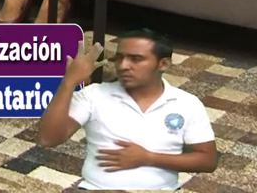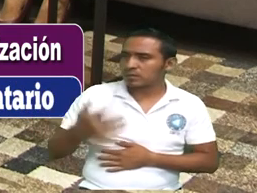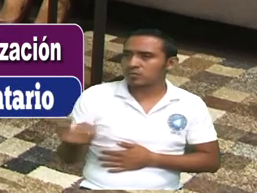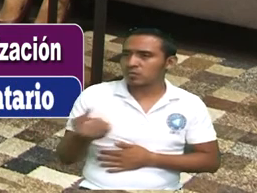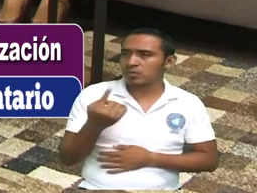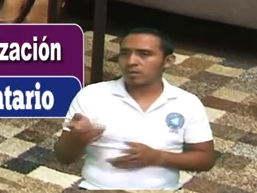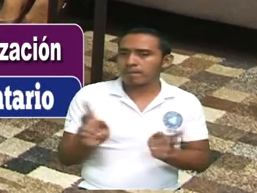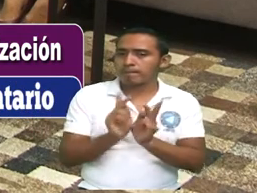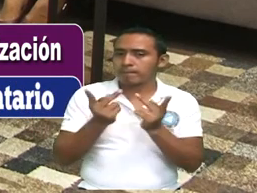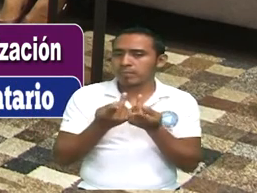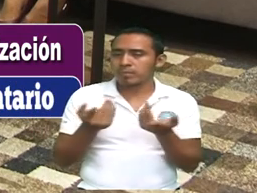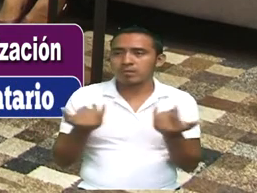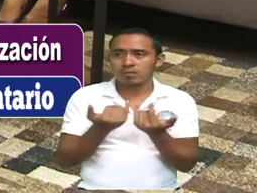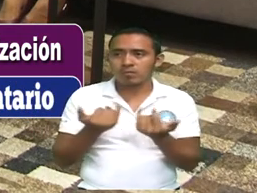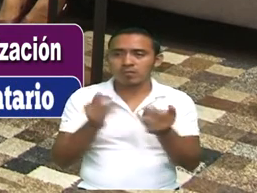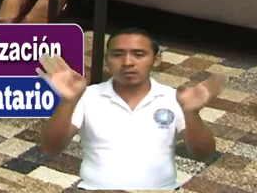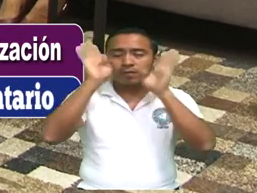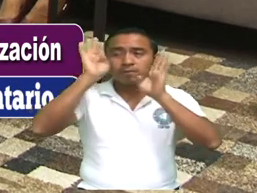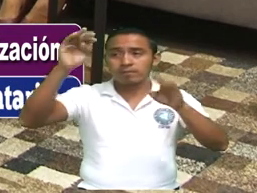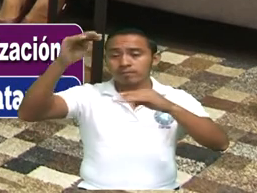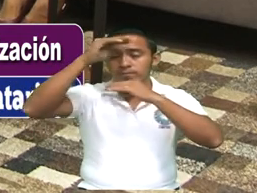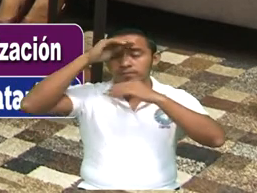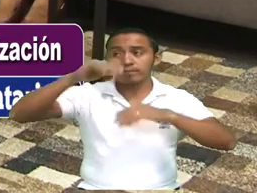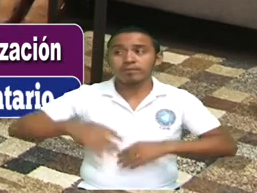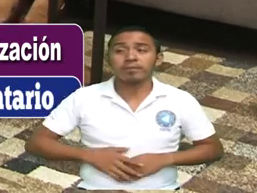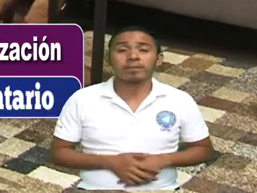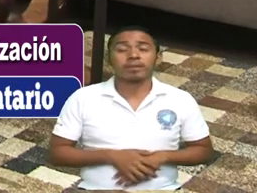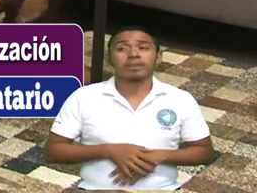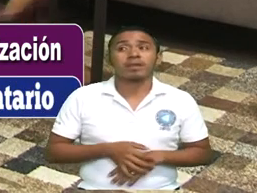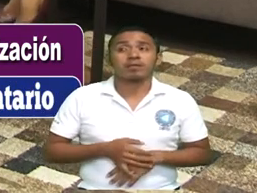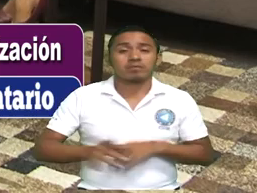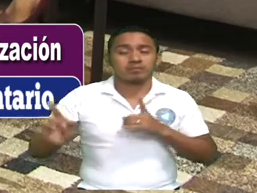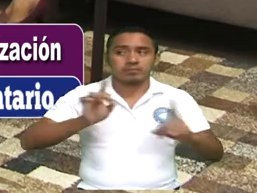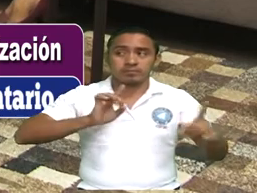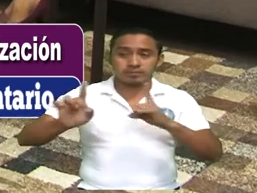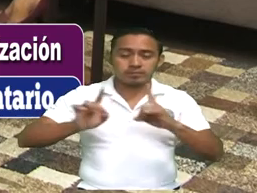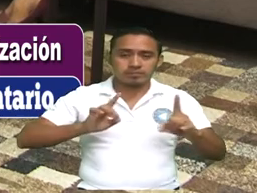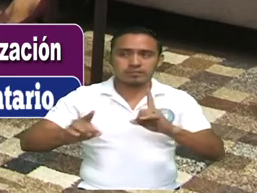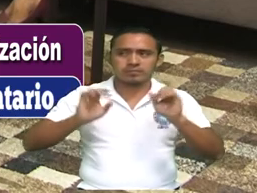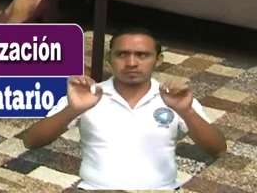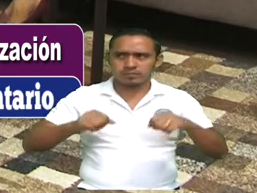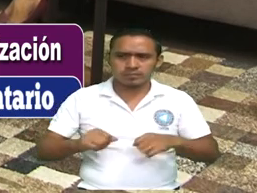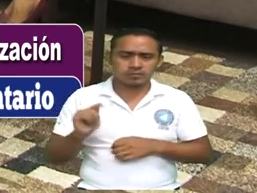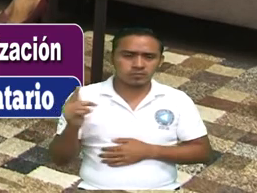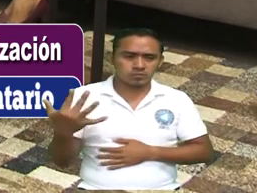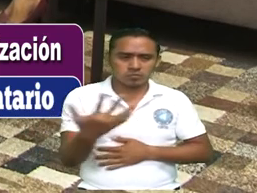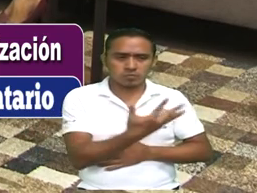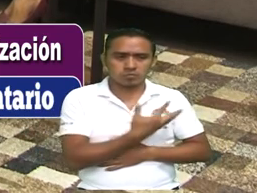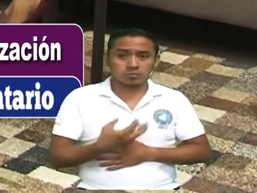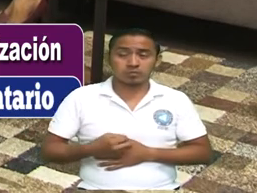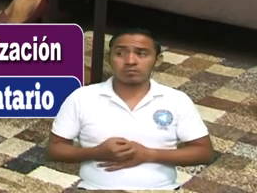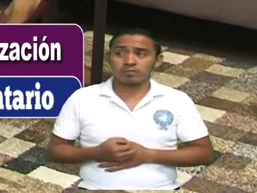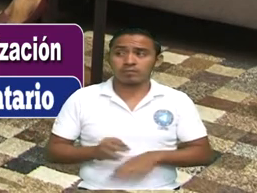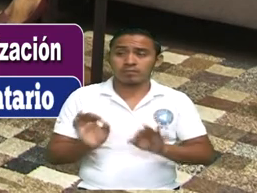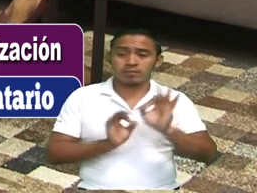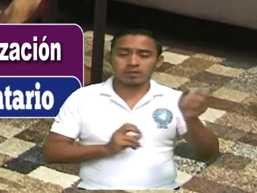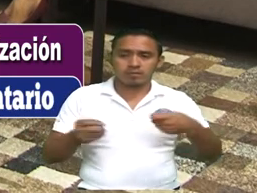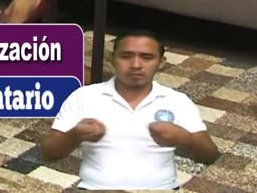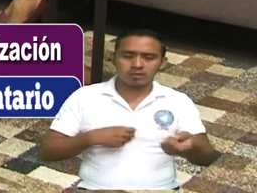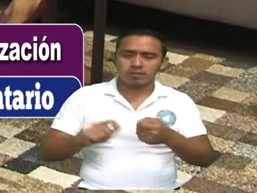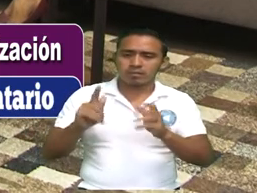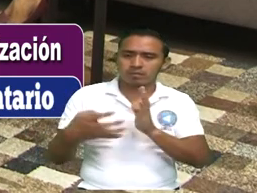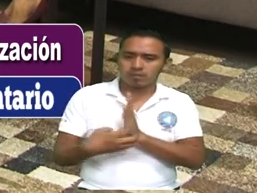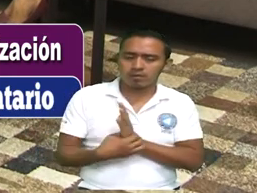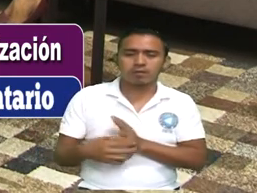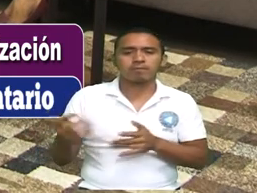en los públicos, en los privados también. Sí, es que en el concurso participan todos, ¿verdad? Sí. En las ferias tecnológicas,